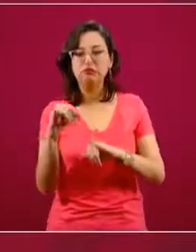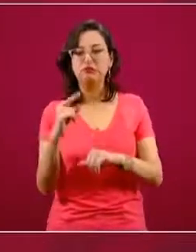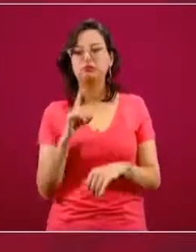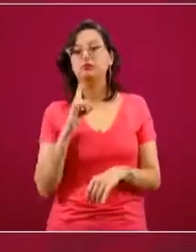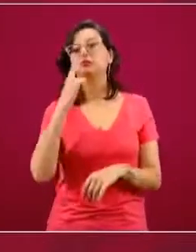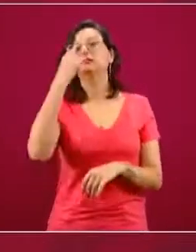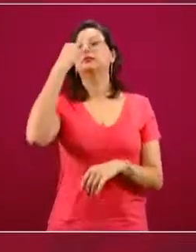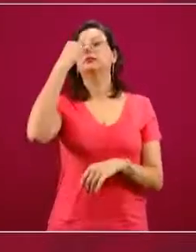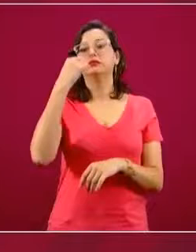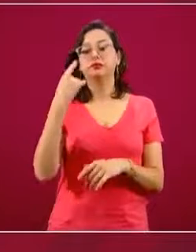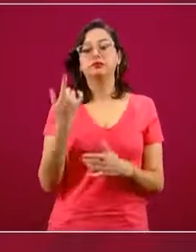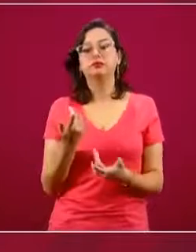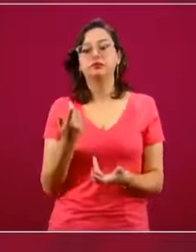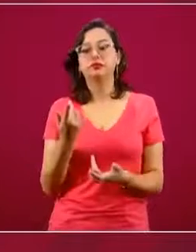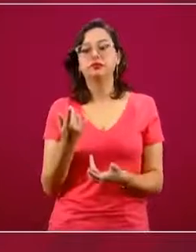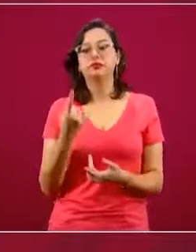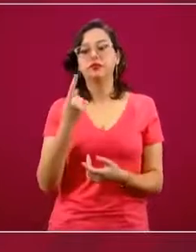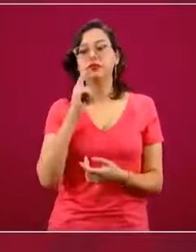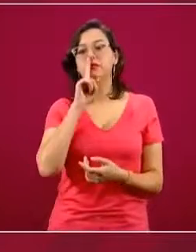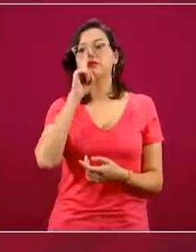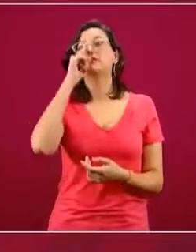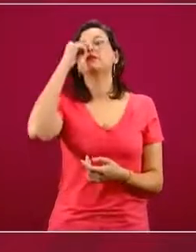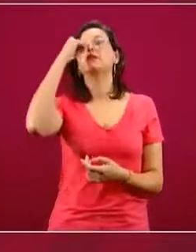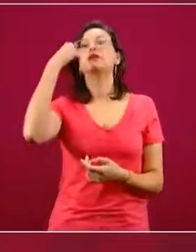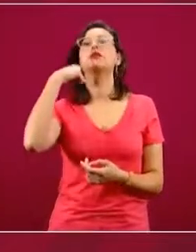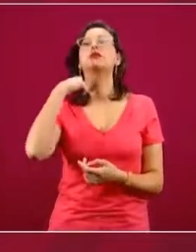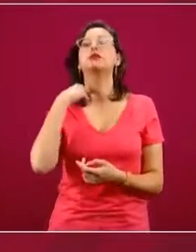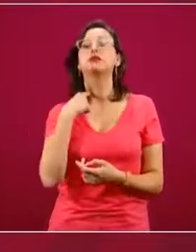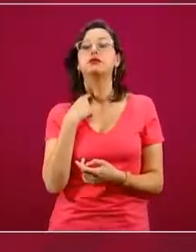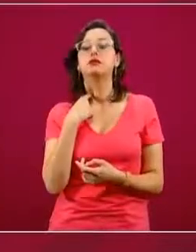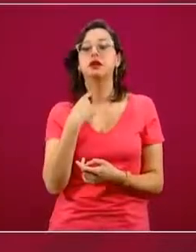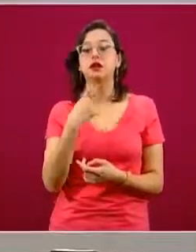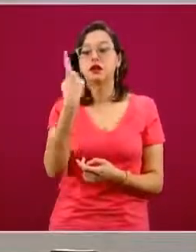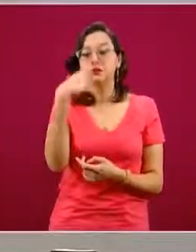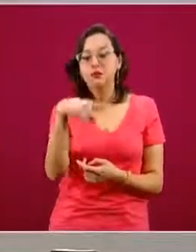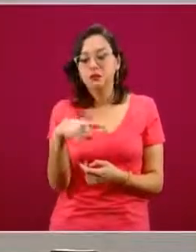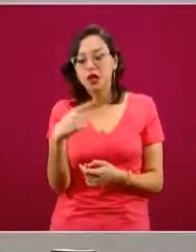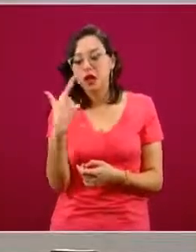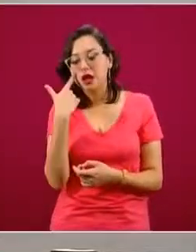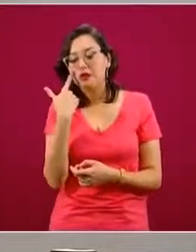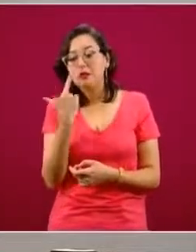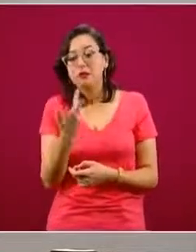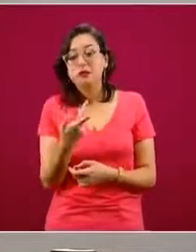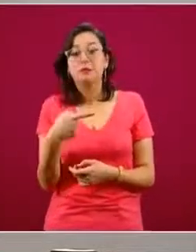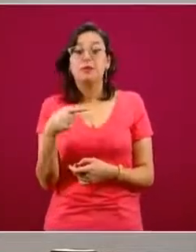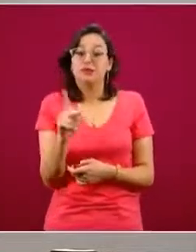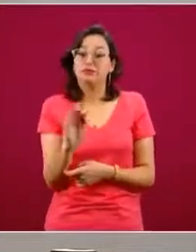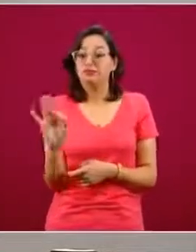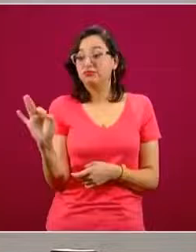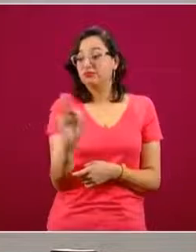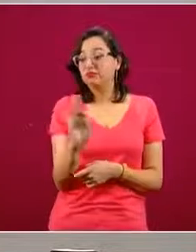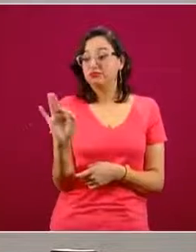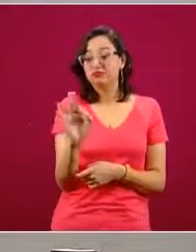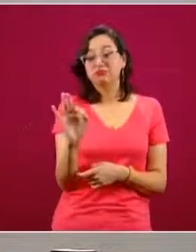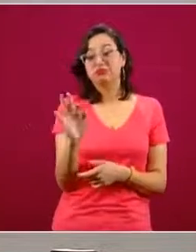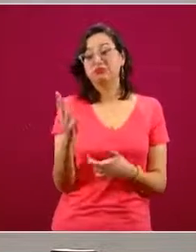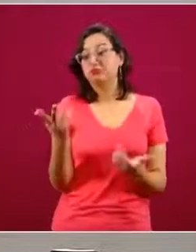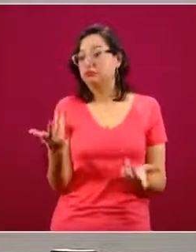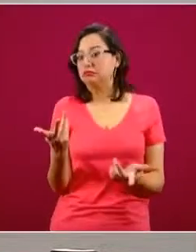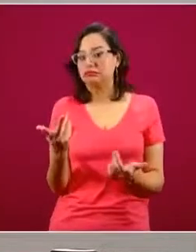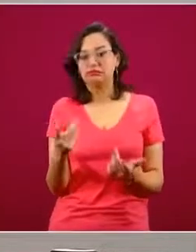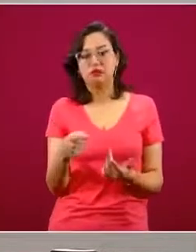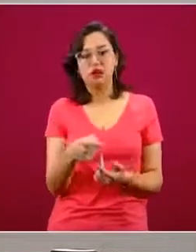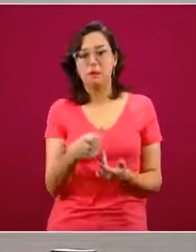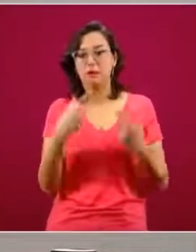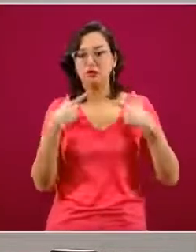secreciones respiratorias de nariz y faringe para hacer el diagnóstico. Pero desde luego puede ocurrir que la persona fallezca en